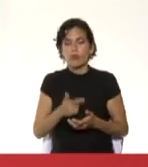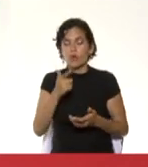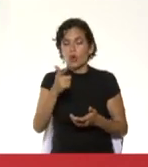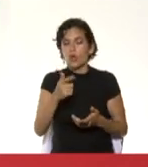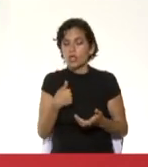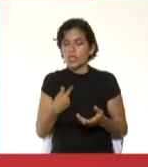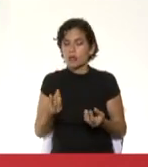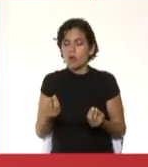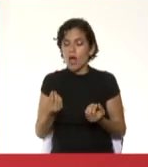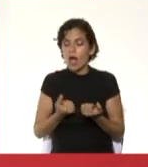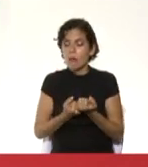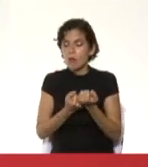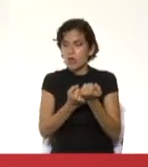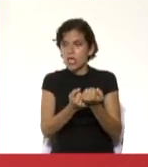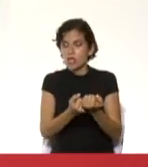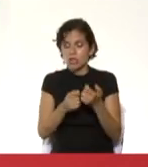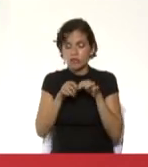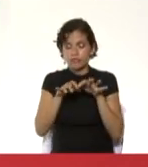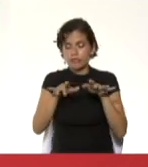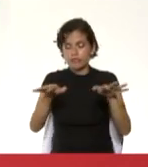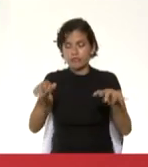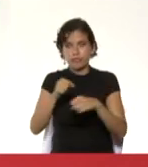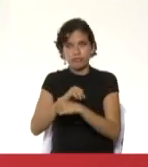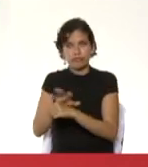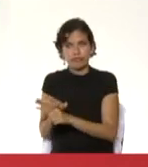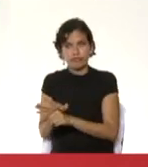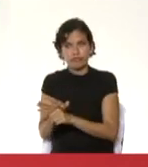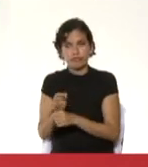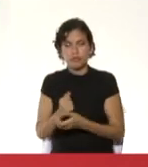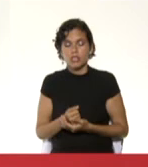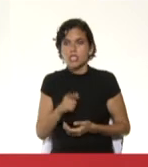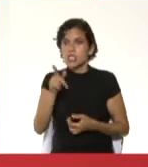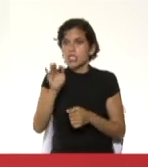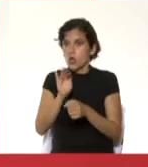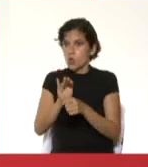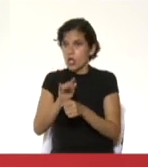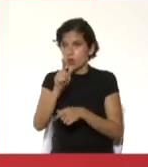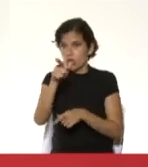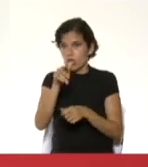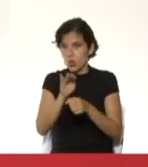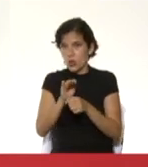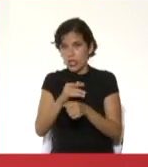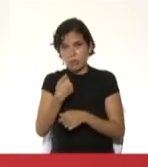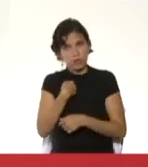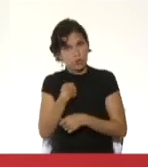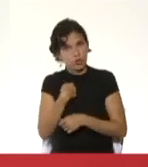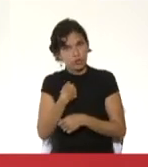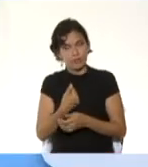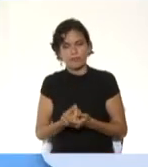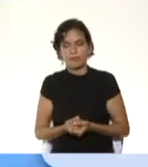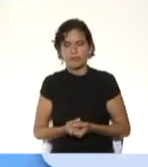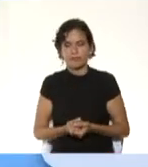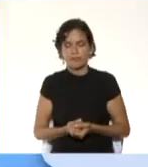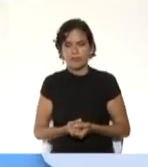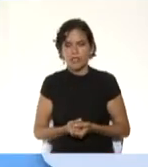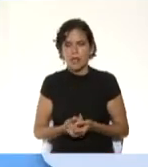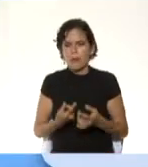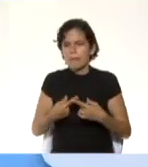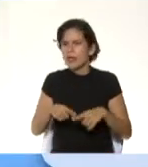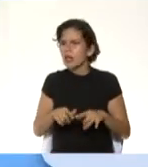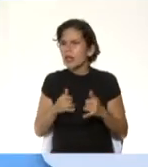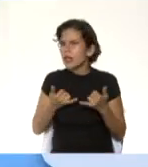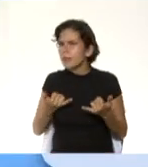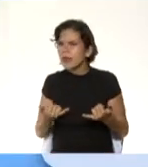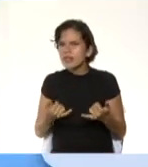estaremos contribuyendo a la no propagación de la COVID-19 y así se cuidan ustedes y nos cuidamos nosotros. Pero ¿qué les